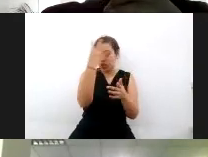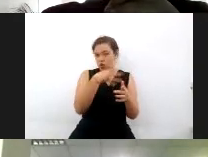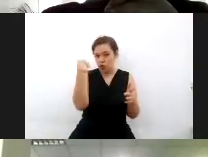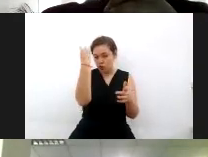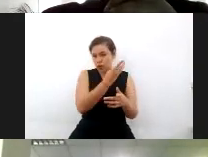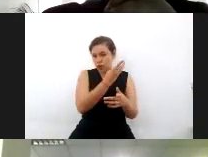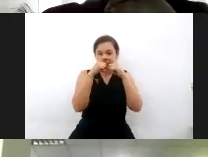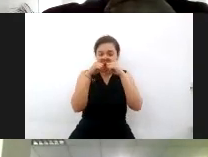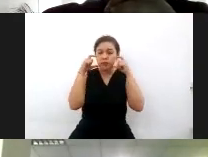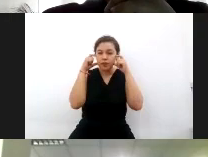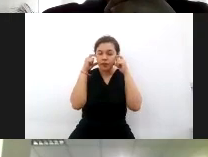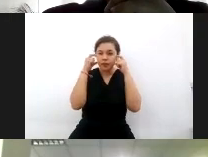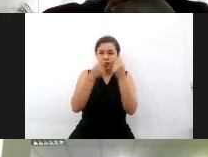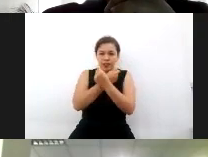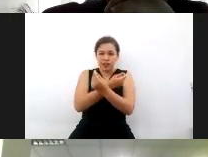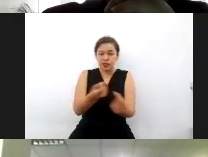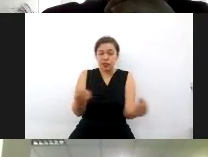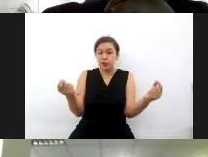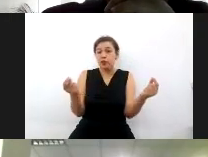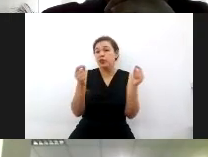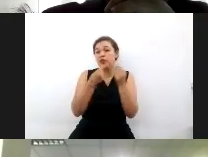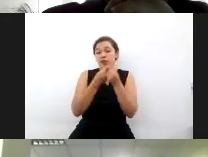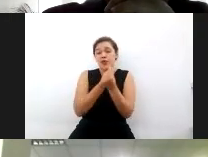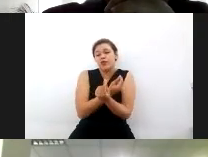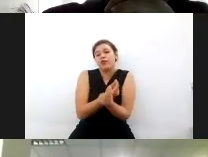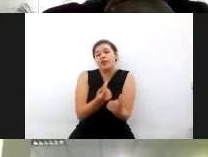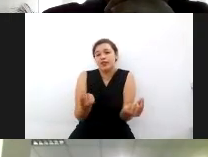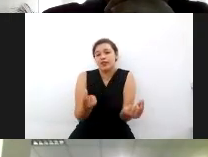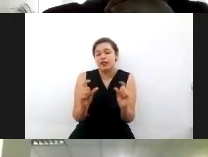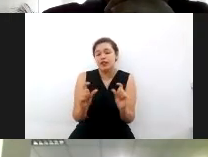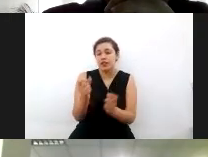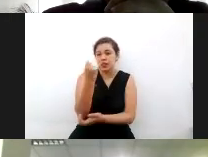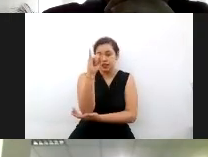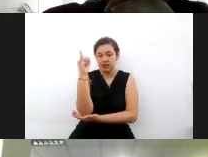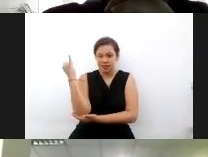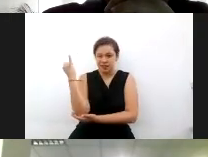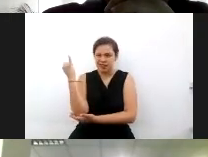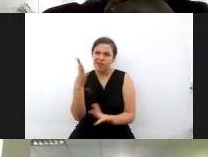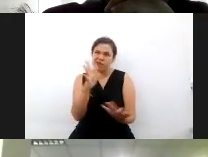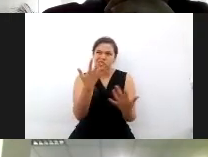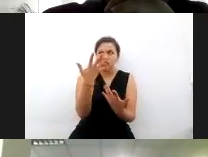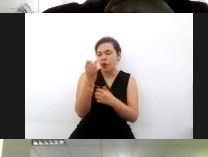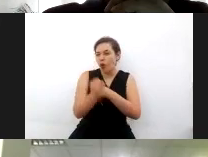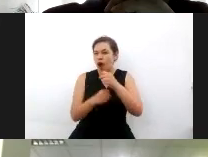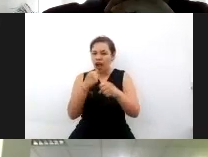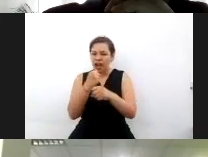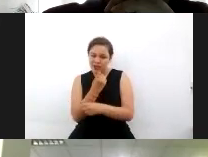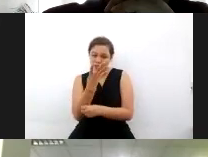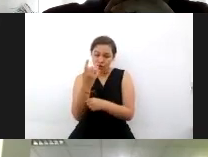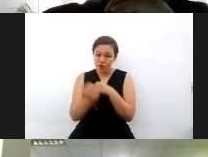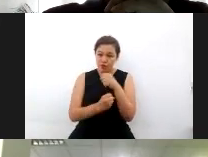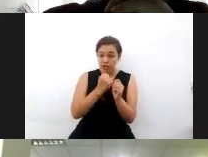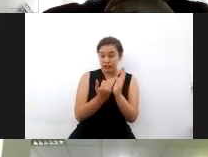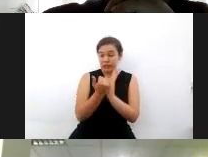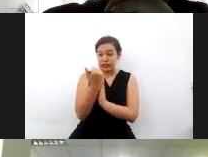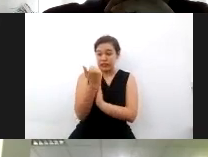en niños, porque son muy pequeños. O sea, estamos considerando preescolares hasta los 5 años, 4 años, y no